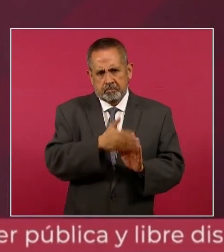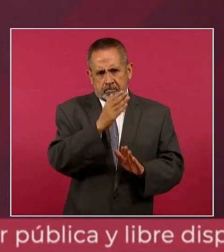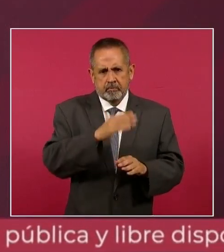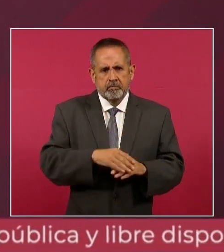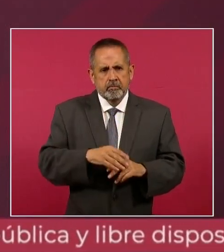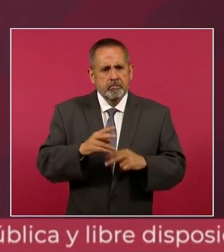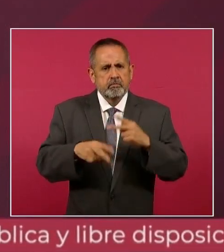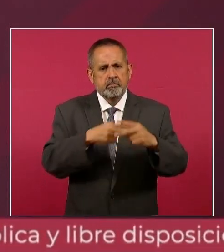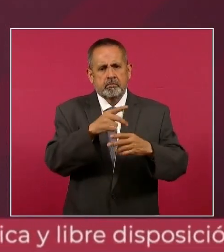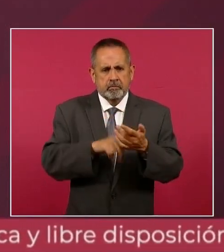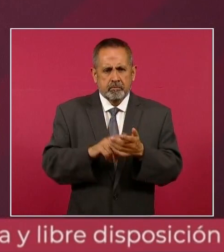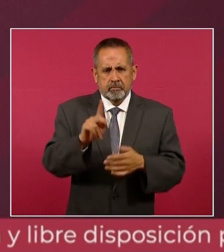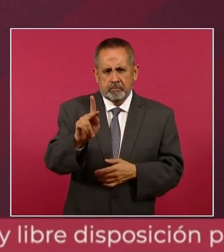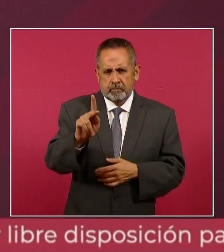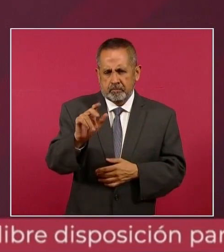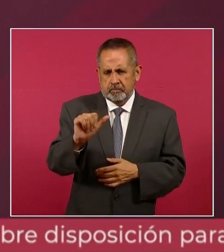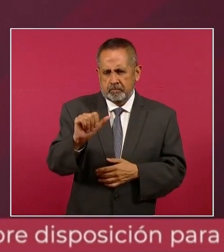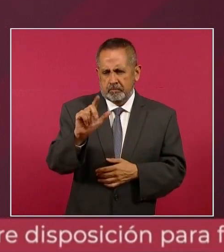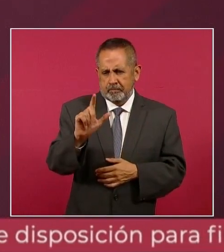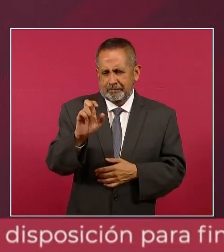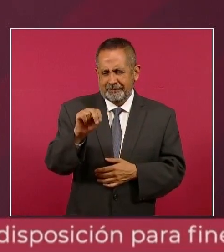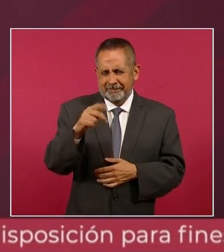me voy a Palenque